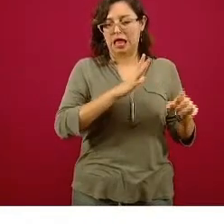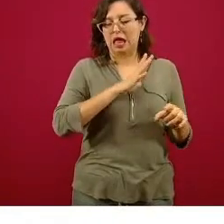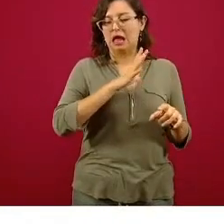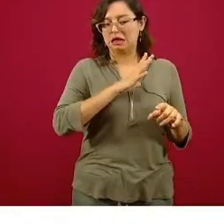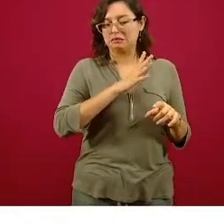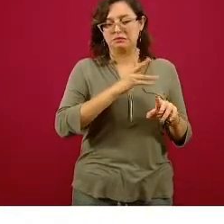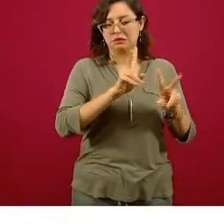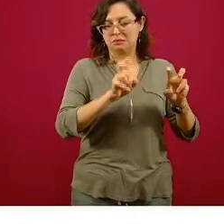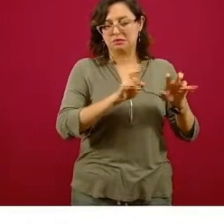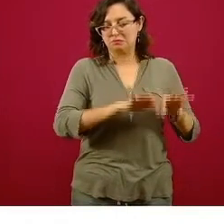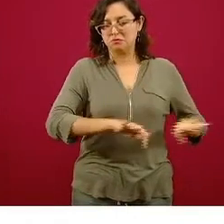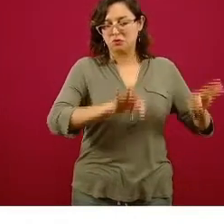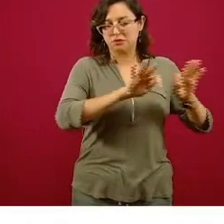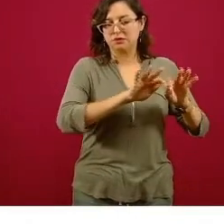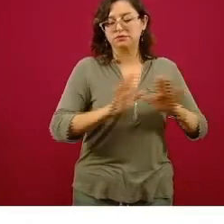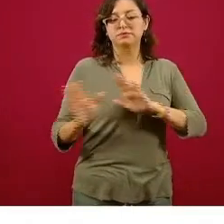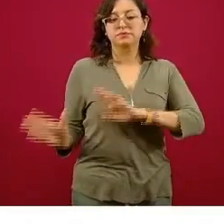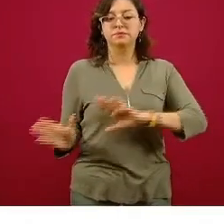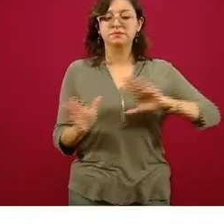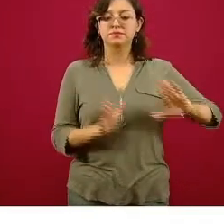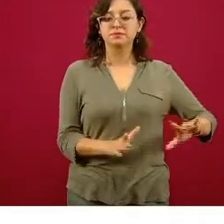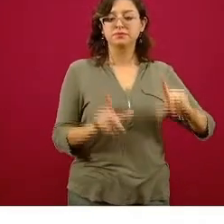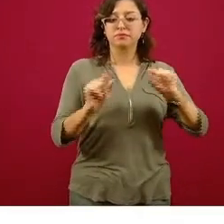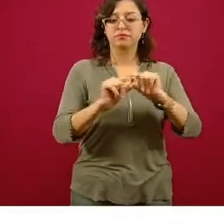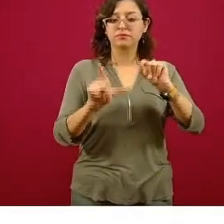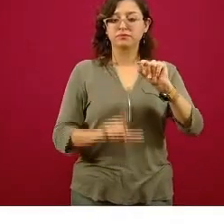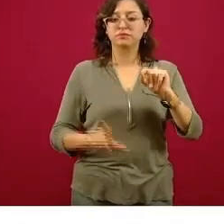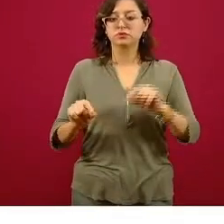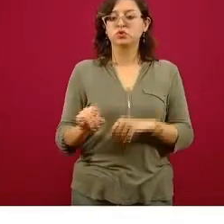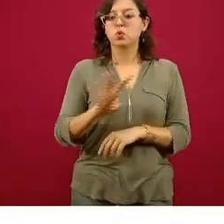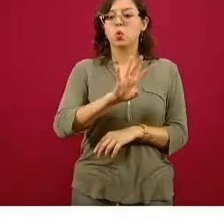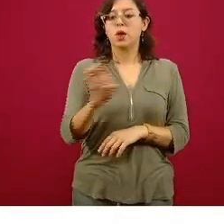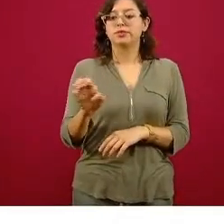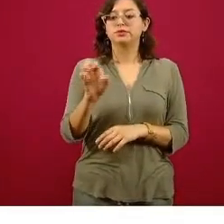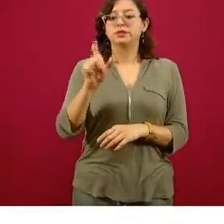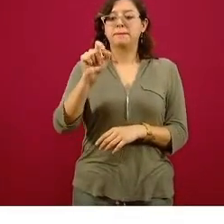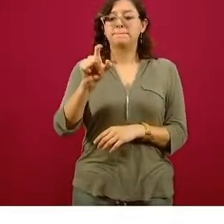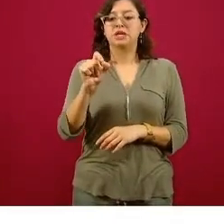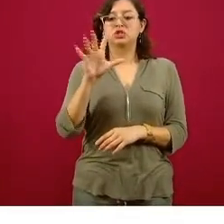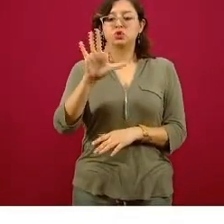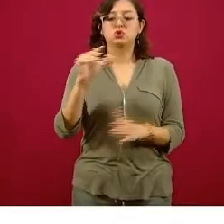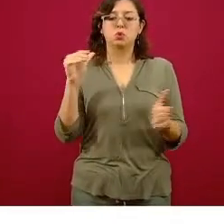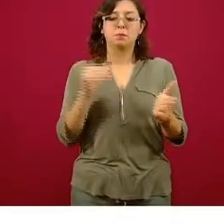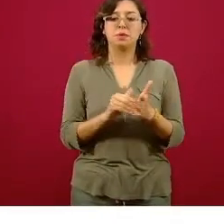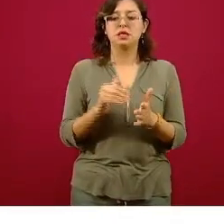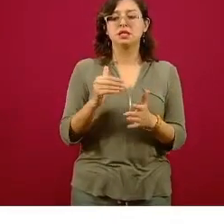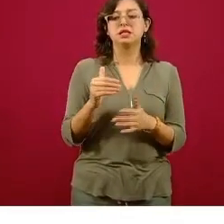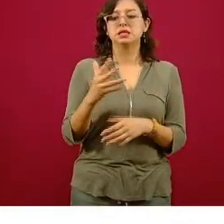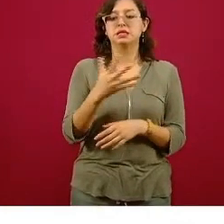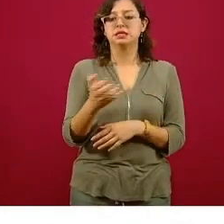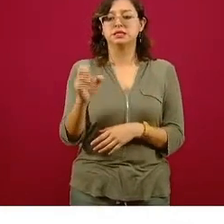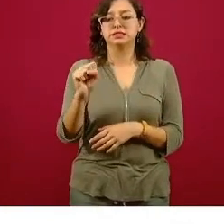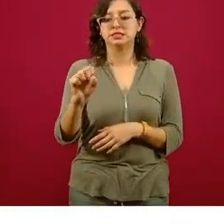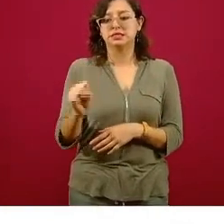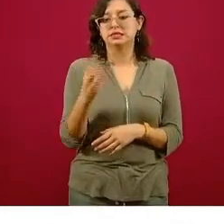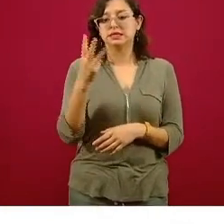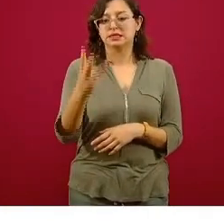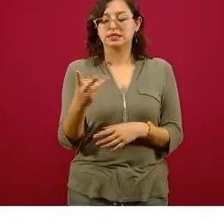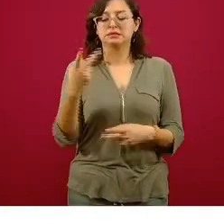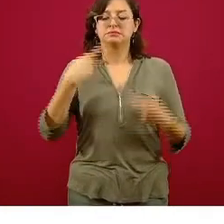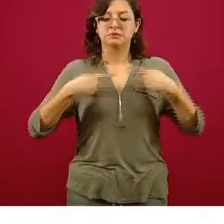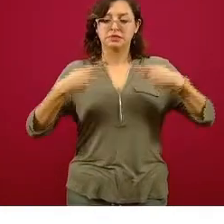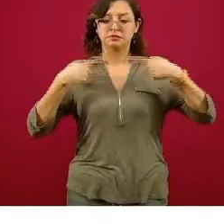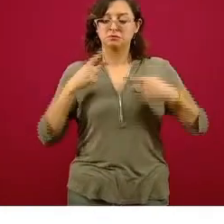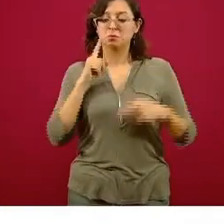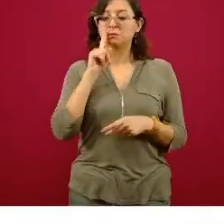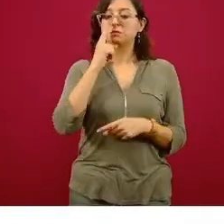los números para México. Poco más de 428,000 personas las que han sido ingresadas a protocolo de estudio.